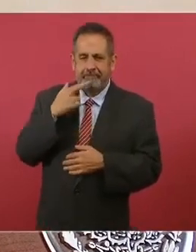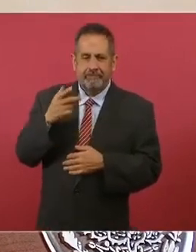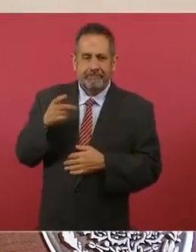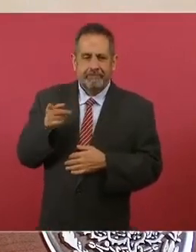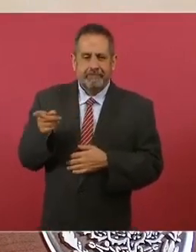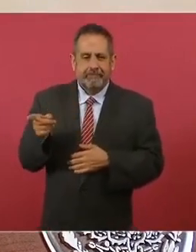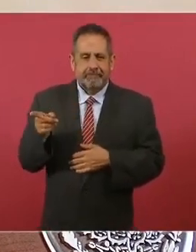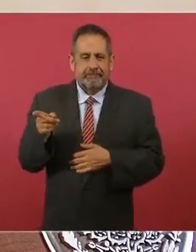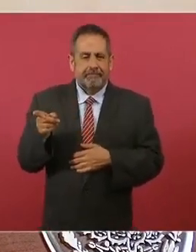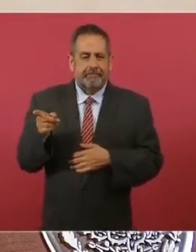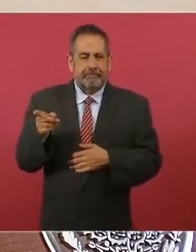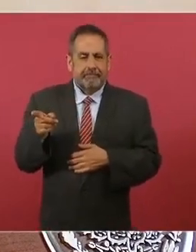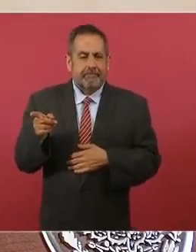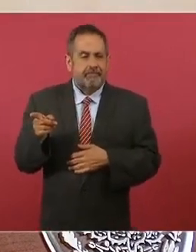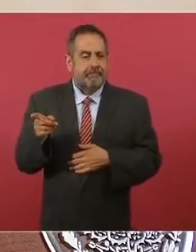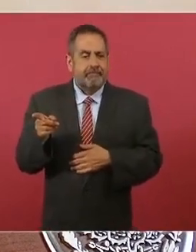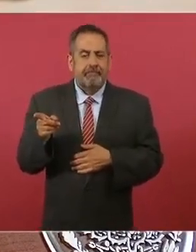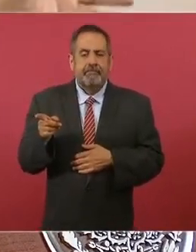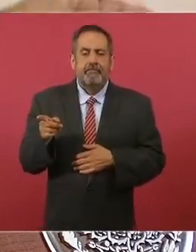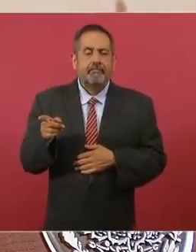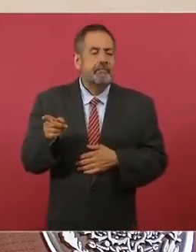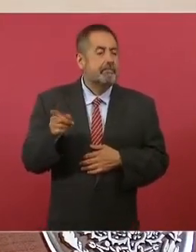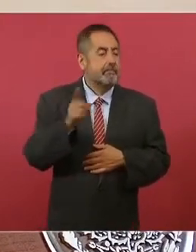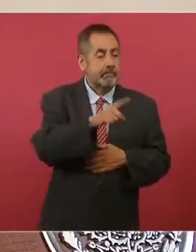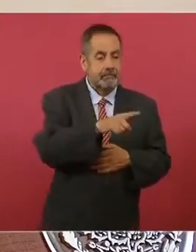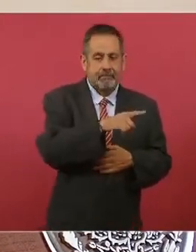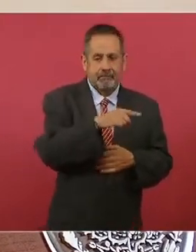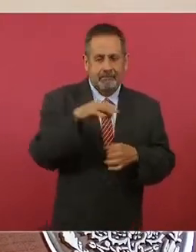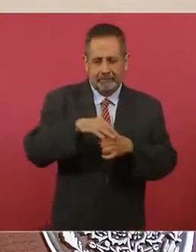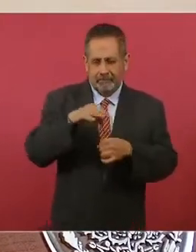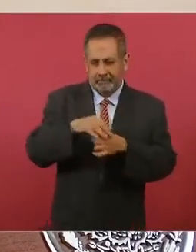con los que no ganaron,